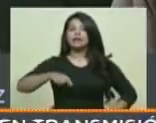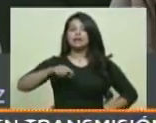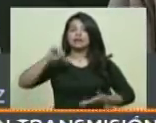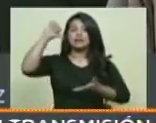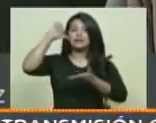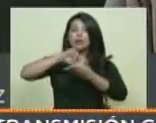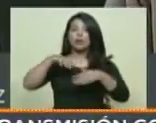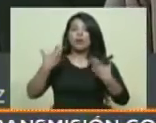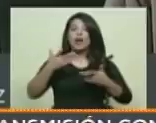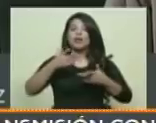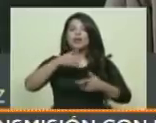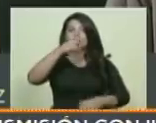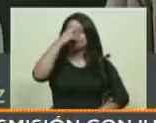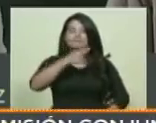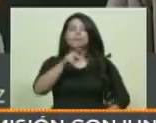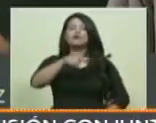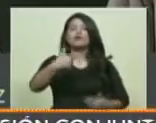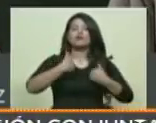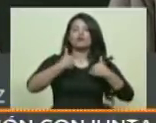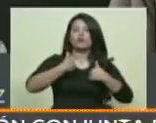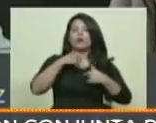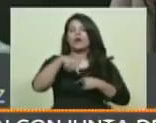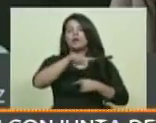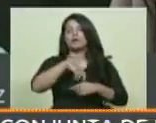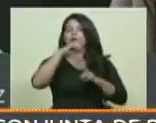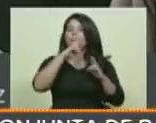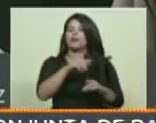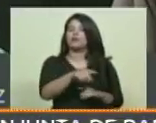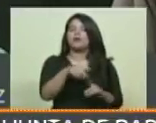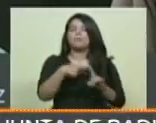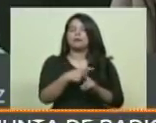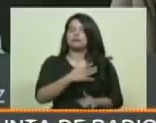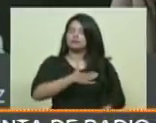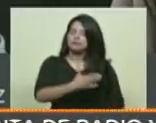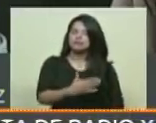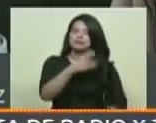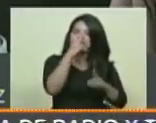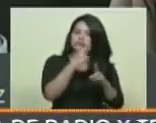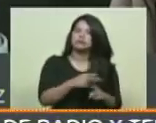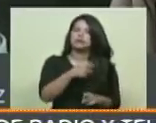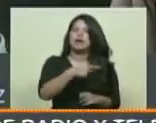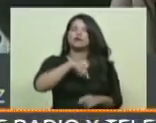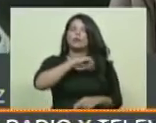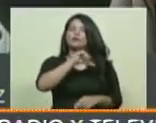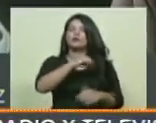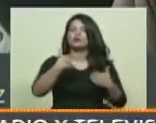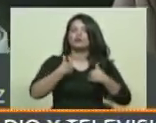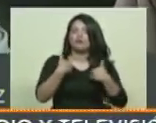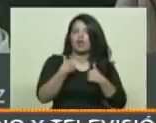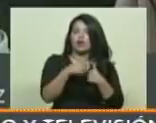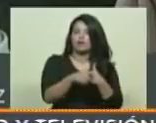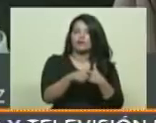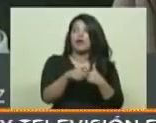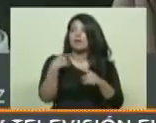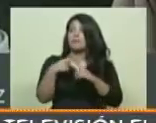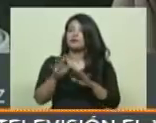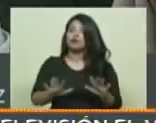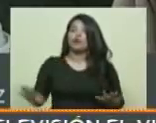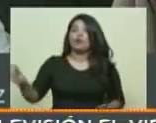la reparación a la víctima, es el reconocimiento a la víctima, es el reconocimiento y que el país